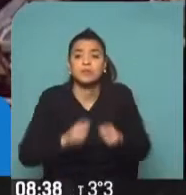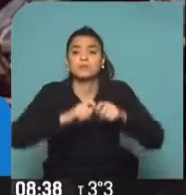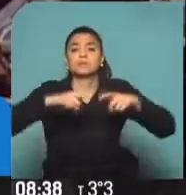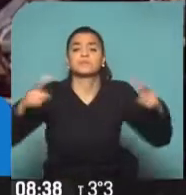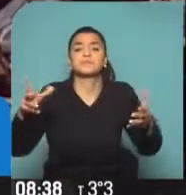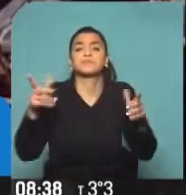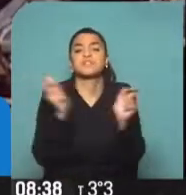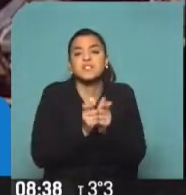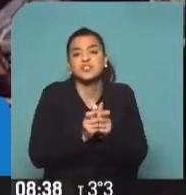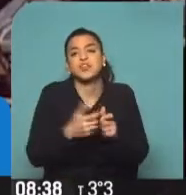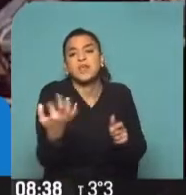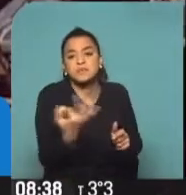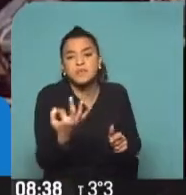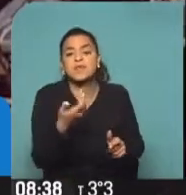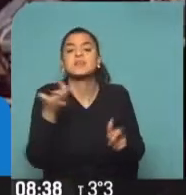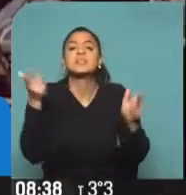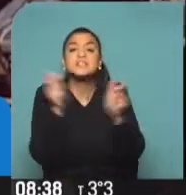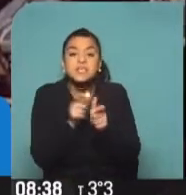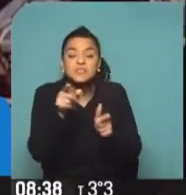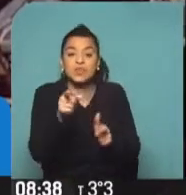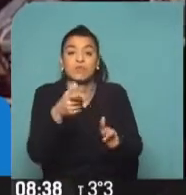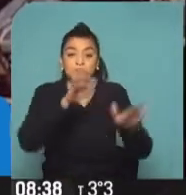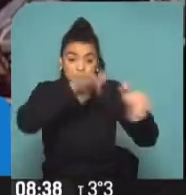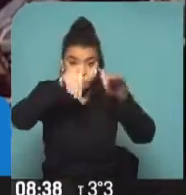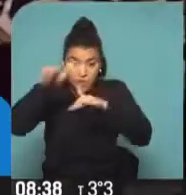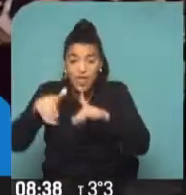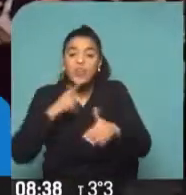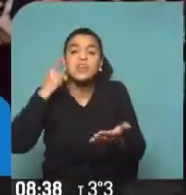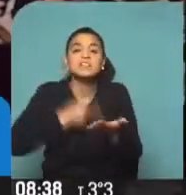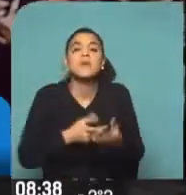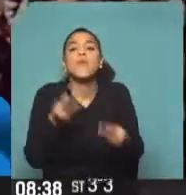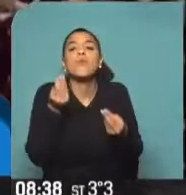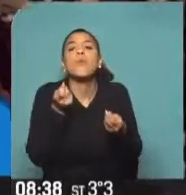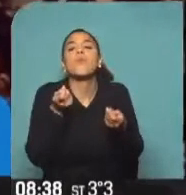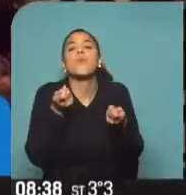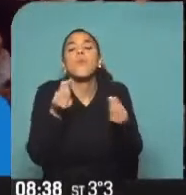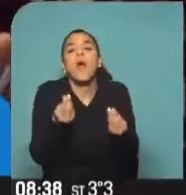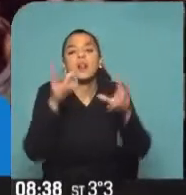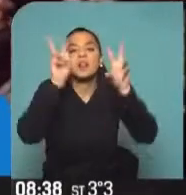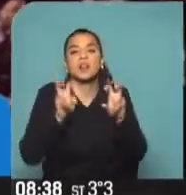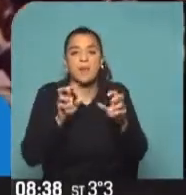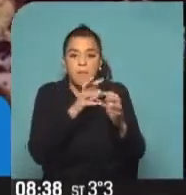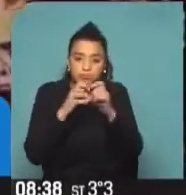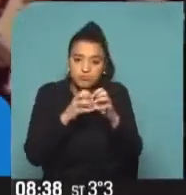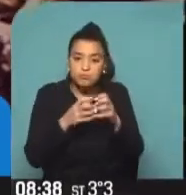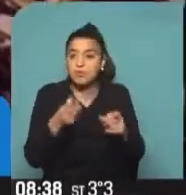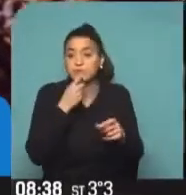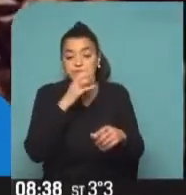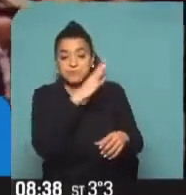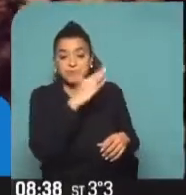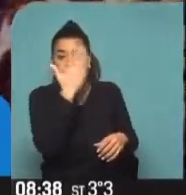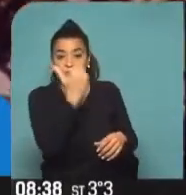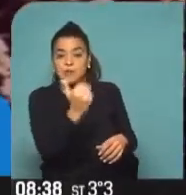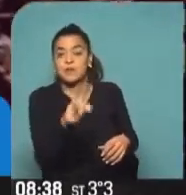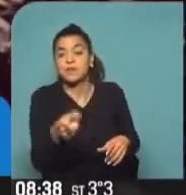sesiones especiales, que son las sesiones donde quien las convoca decide cuál es la agenda a tratar. Y el que no las convoca queda como un